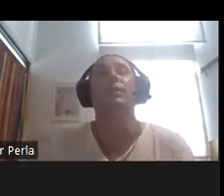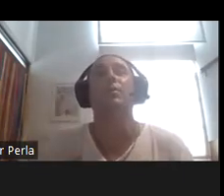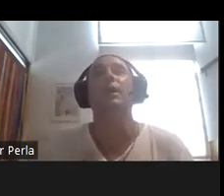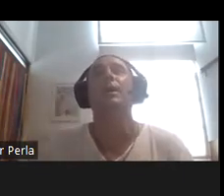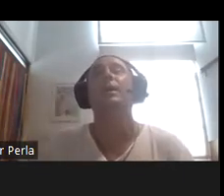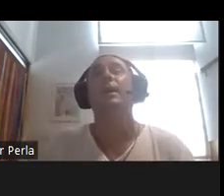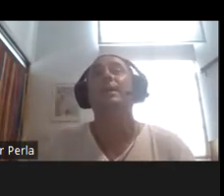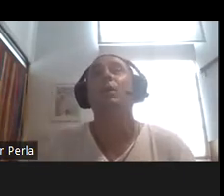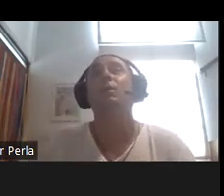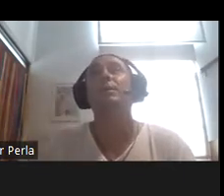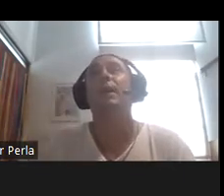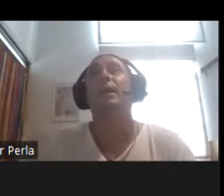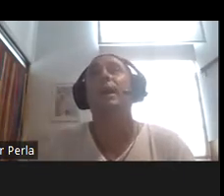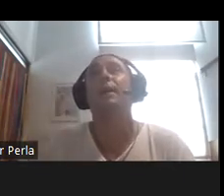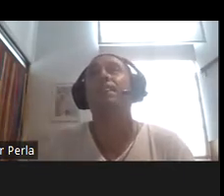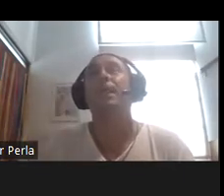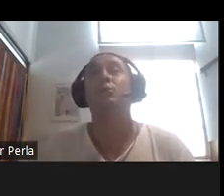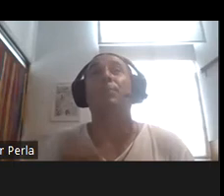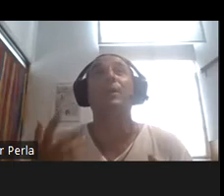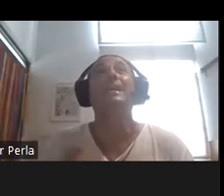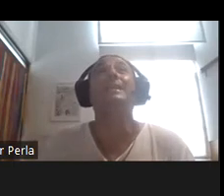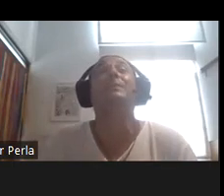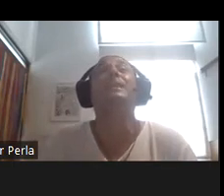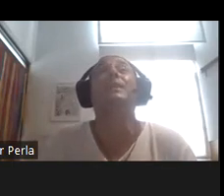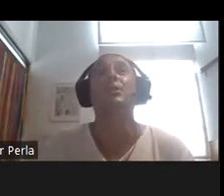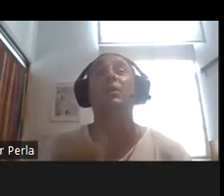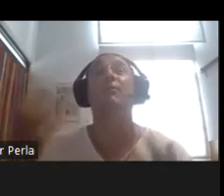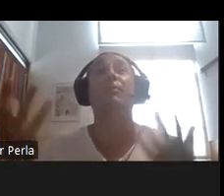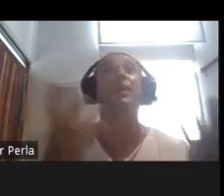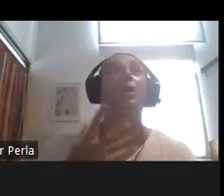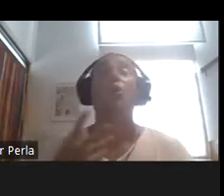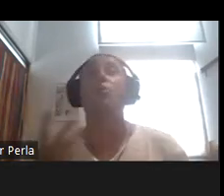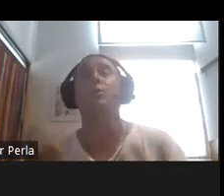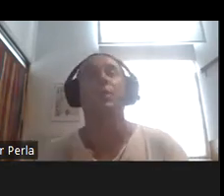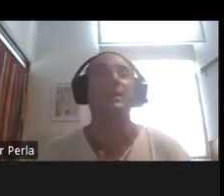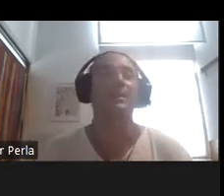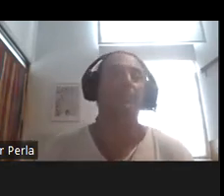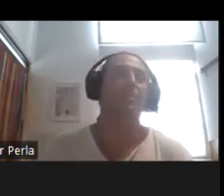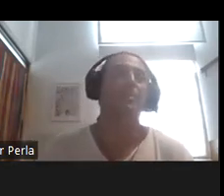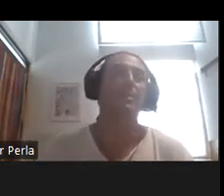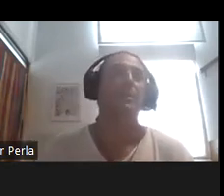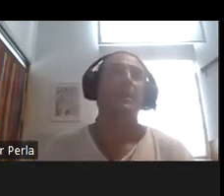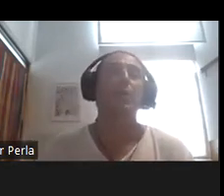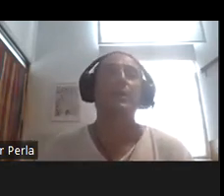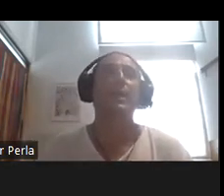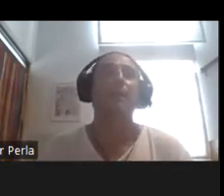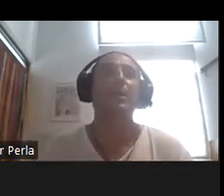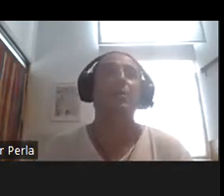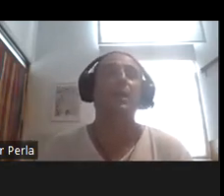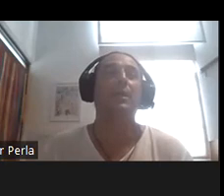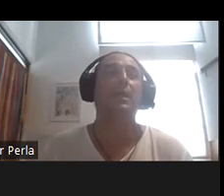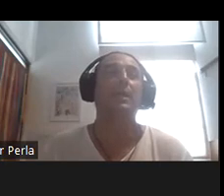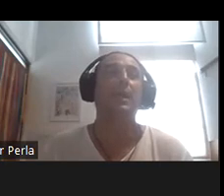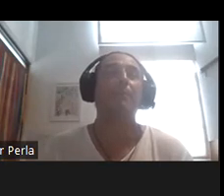acaben los humanos. Lo que está en juego es la supervivencia de la civilización, la forma como nos organizamos. Entonces, creo que este